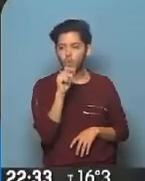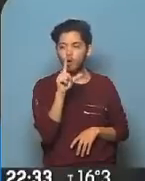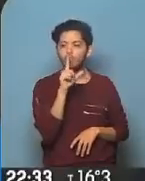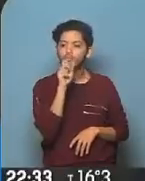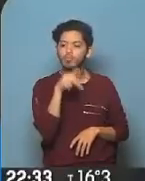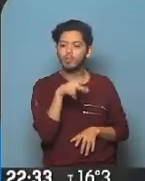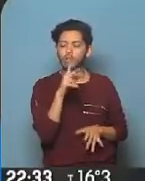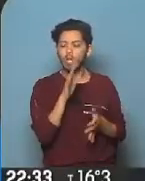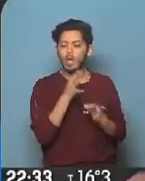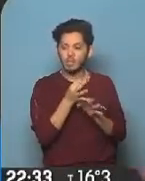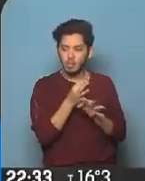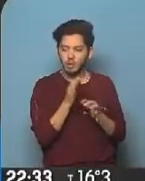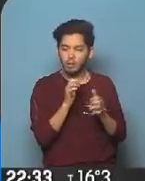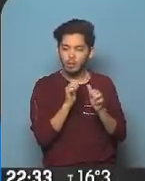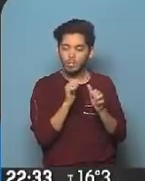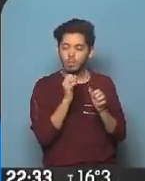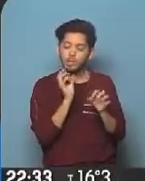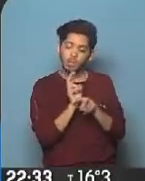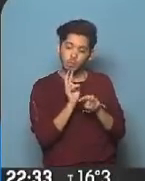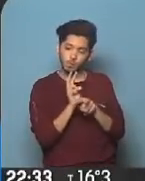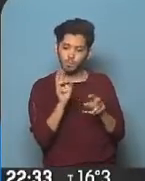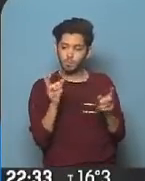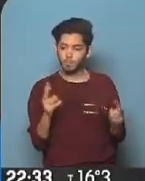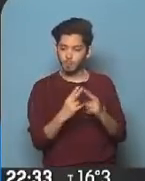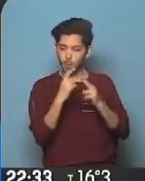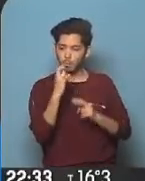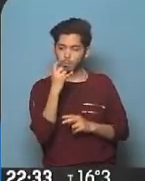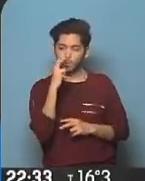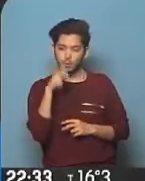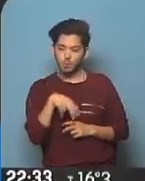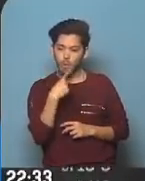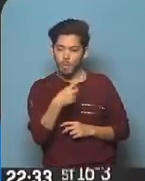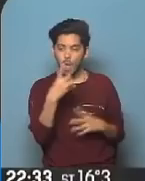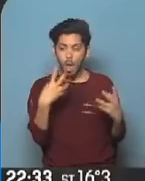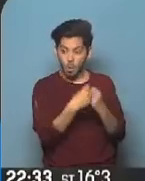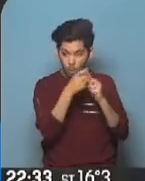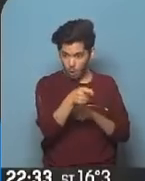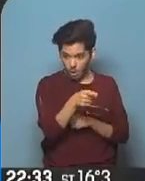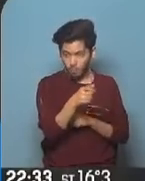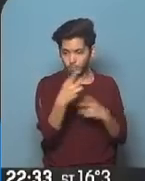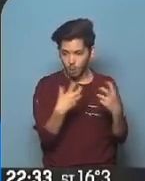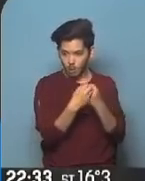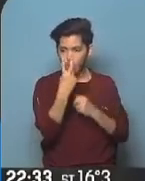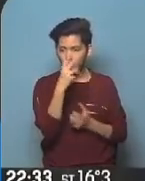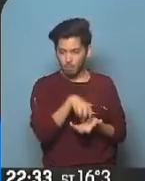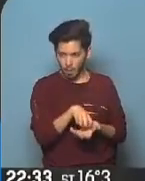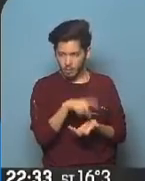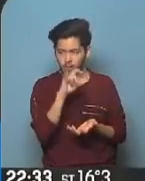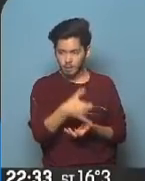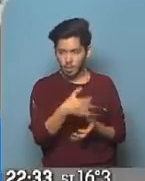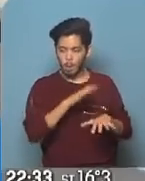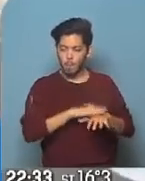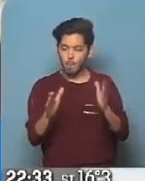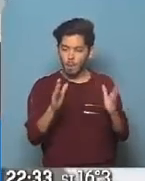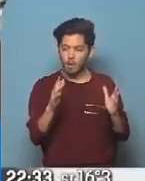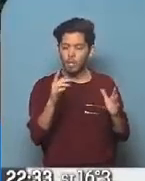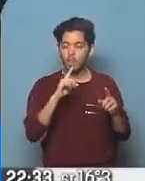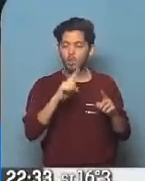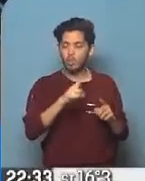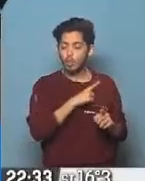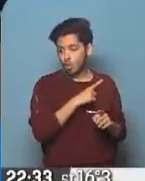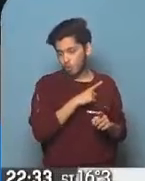seguridad de Donald Trump, que estuvo reunido con Putin, y dijo: este tratado es un tratado bilateral en tiempos en que la política ya no es más